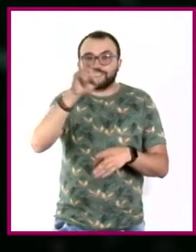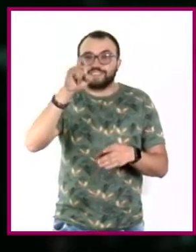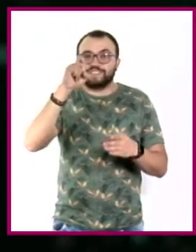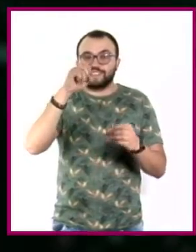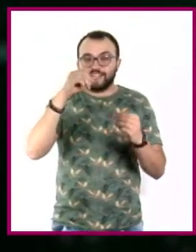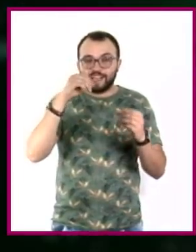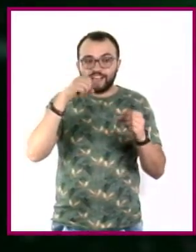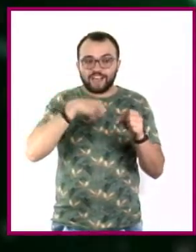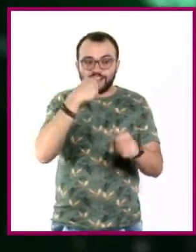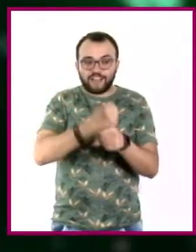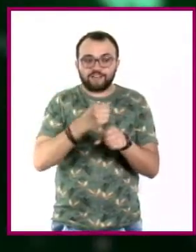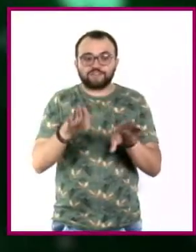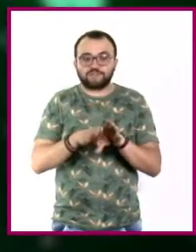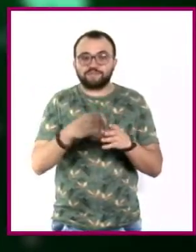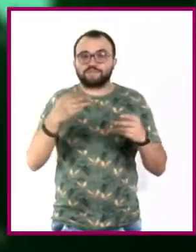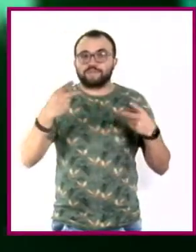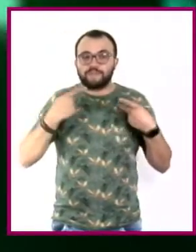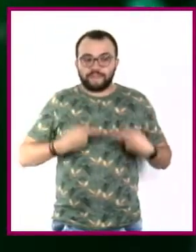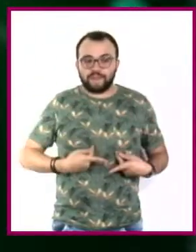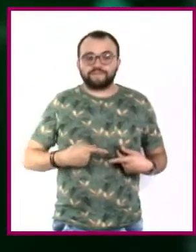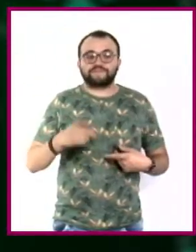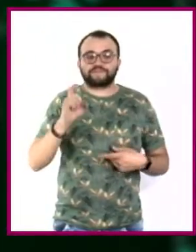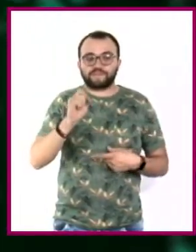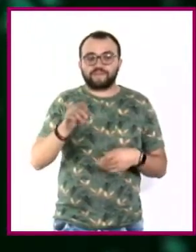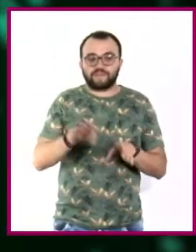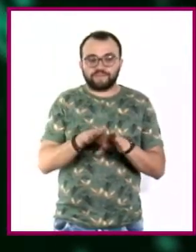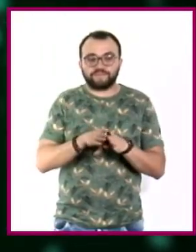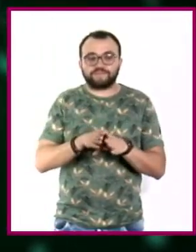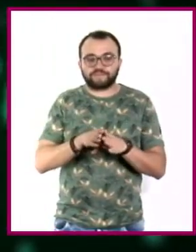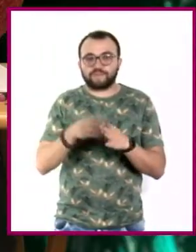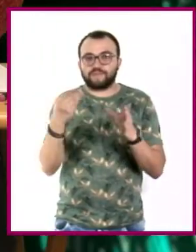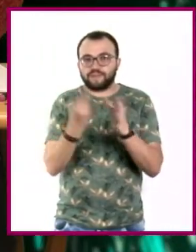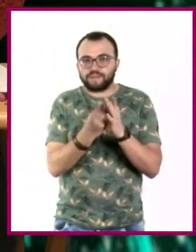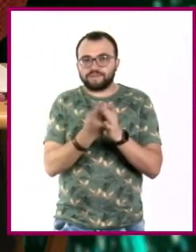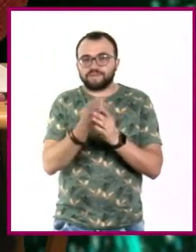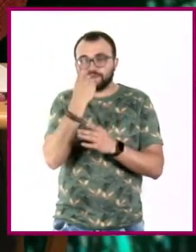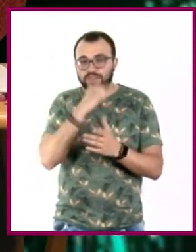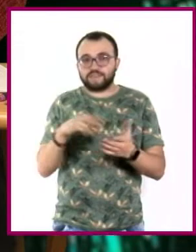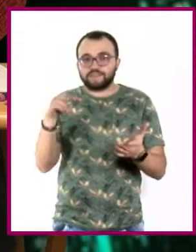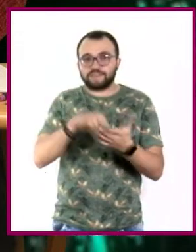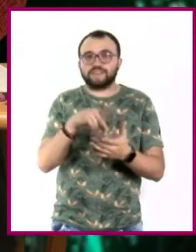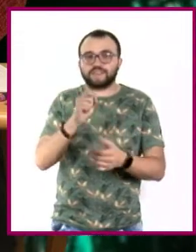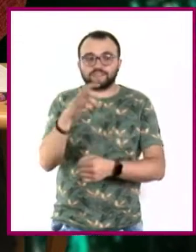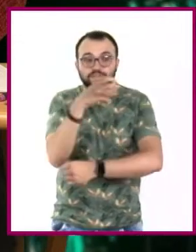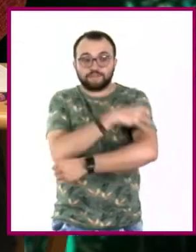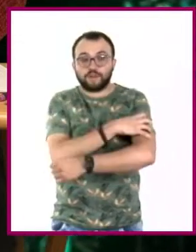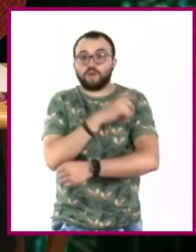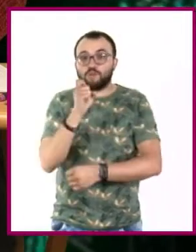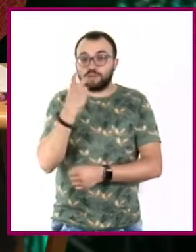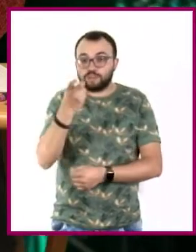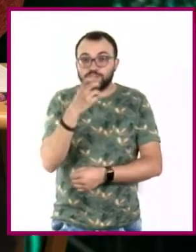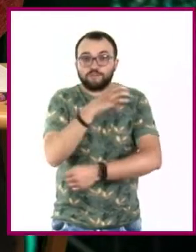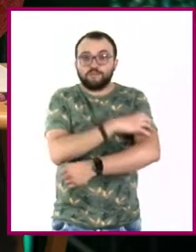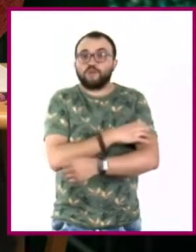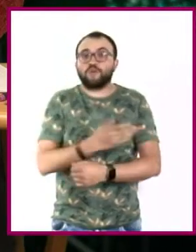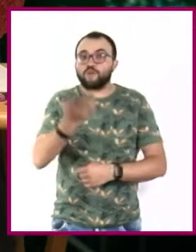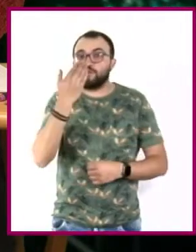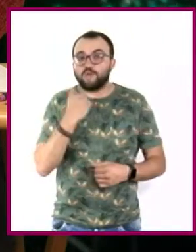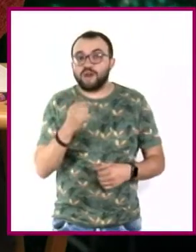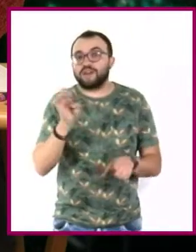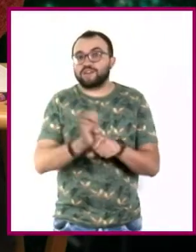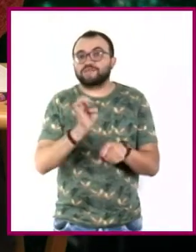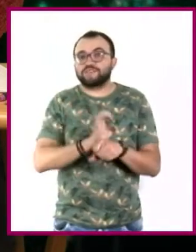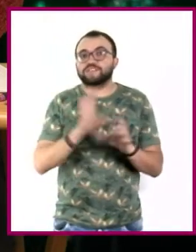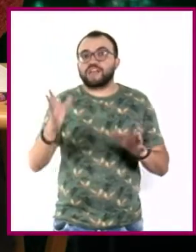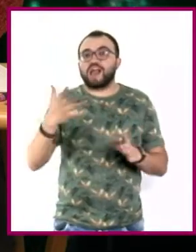élites, gente capacitada y educada para ocupar puestos de poder, pero el problema es cuando esos puestos no existen o ya están